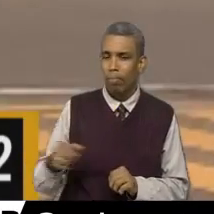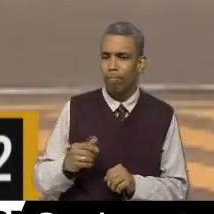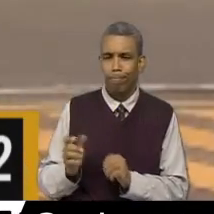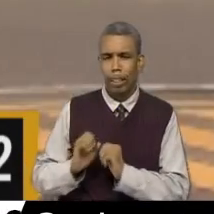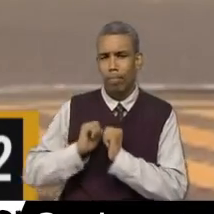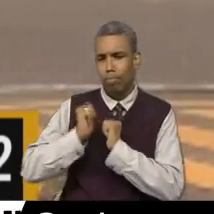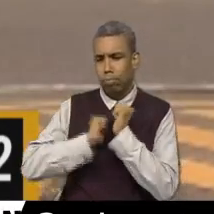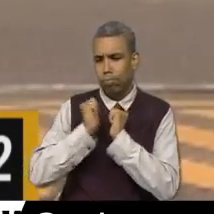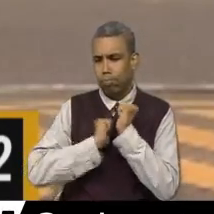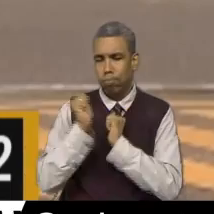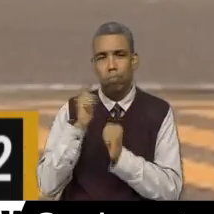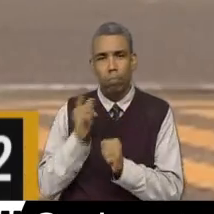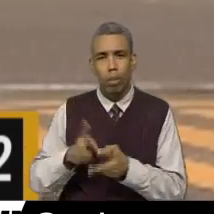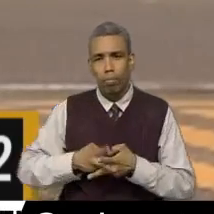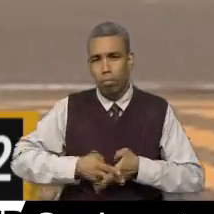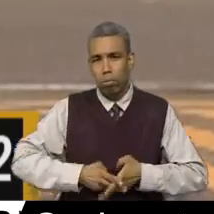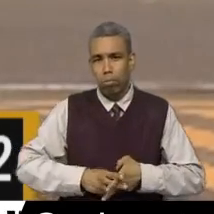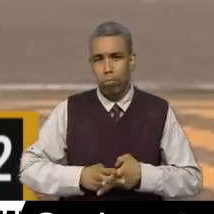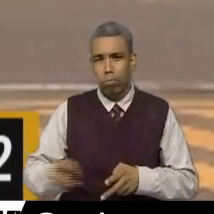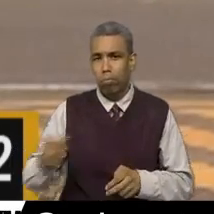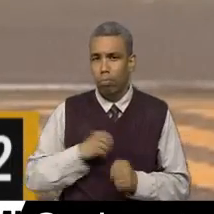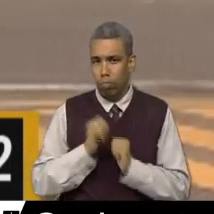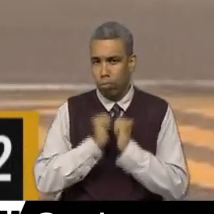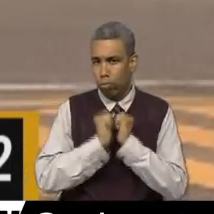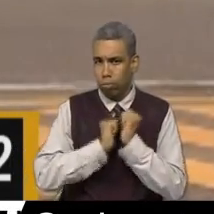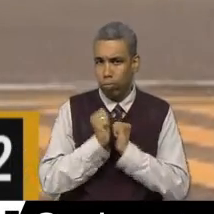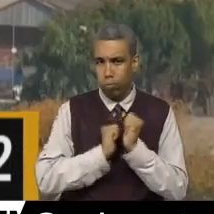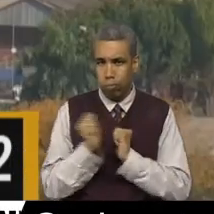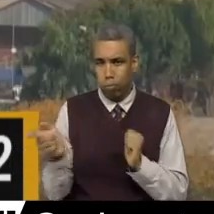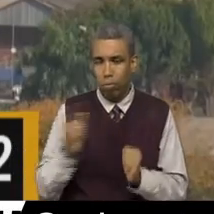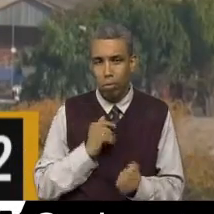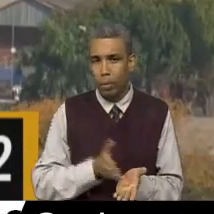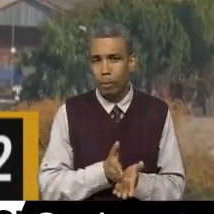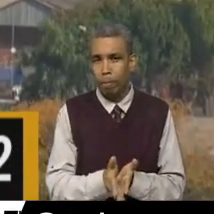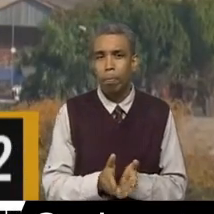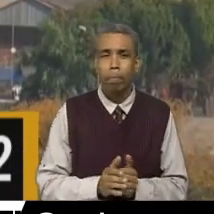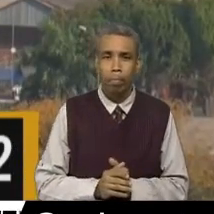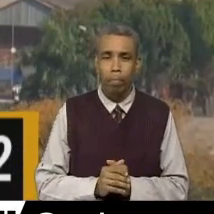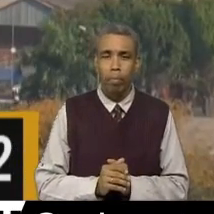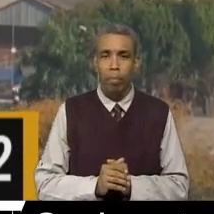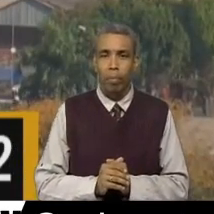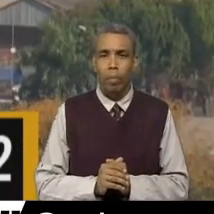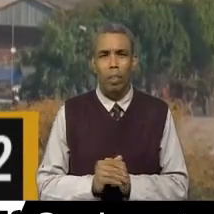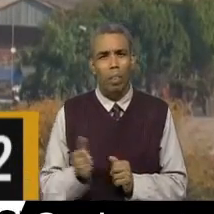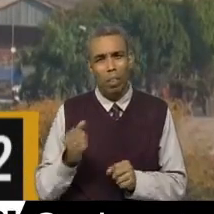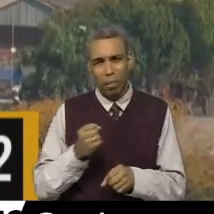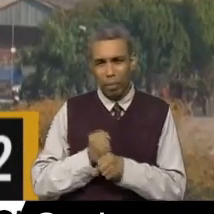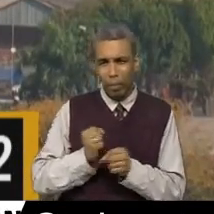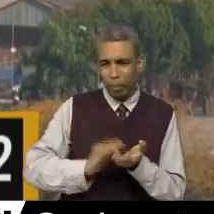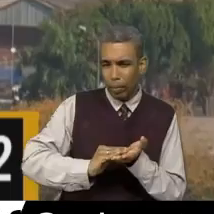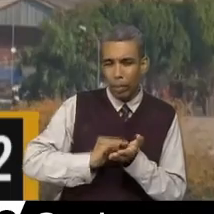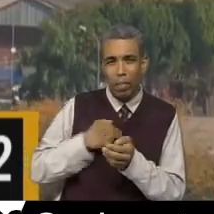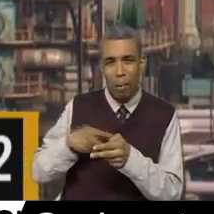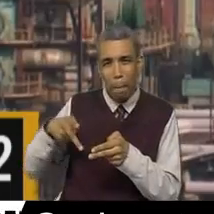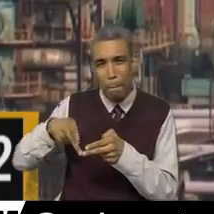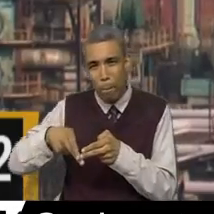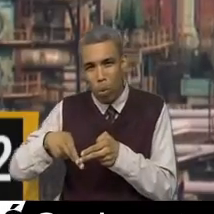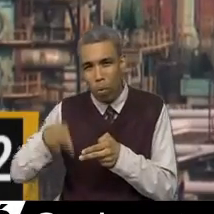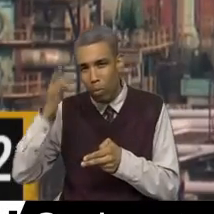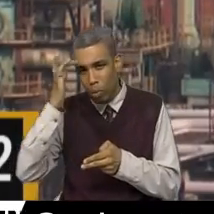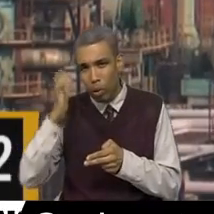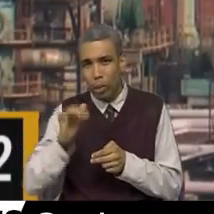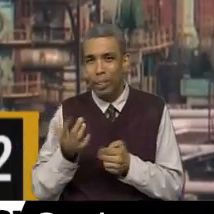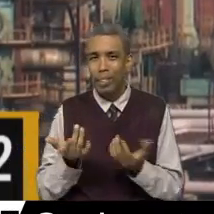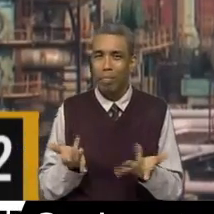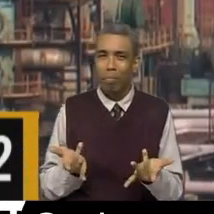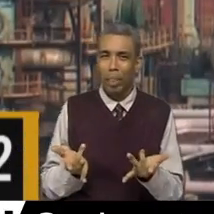esta importante reparación. Según el dirigente sindical, la parálisis de estos trabajos obedecería a la falta de un repuesto proveniente de la República China.